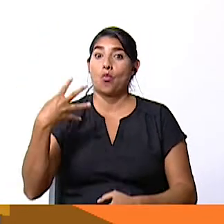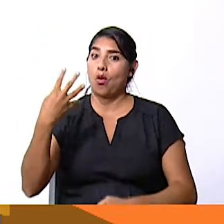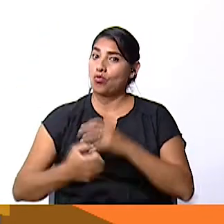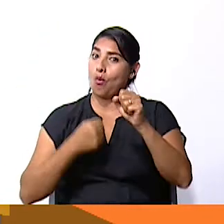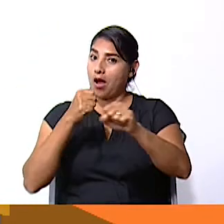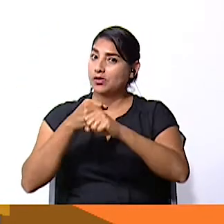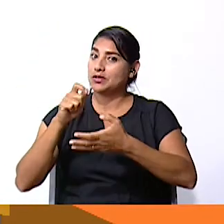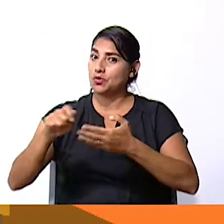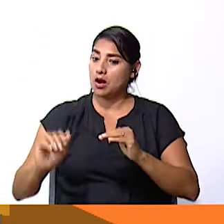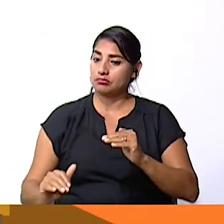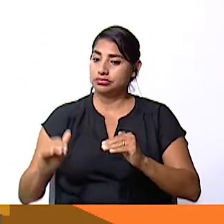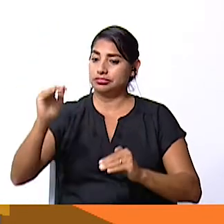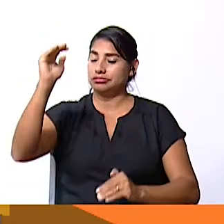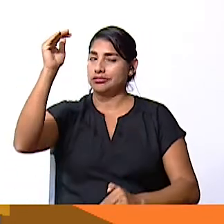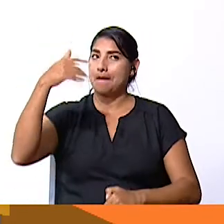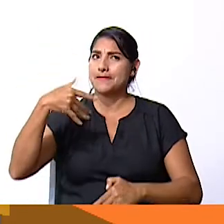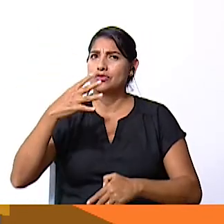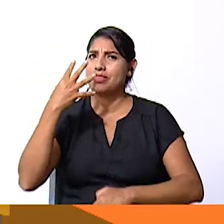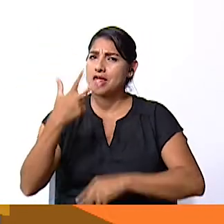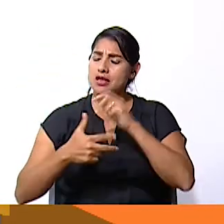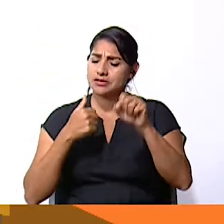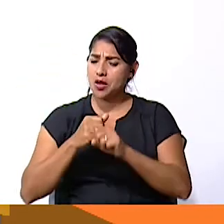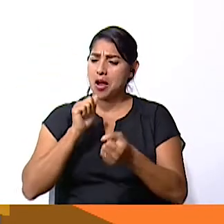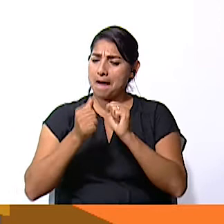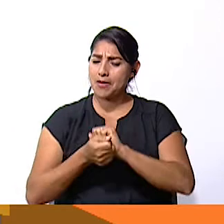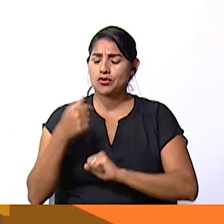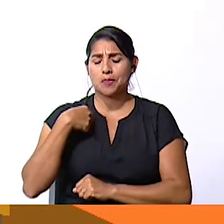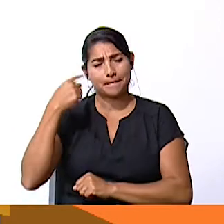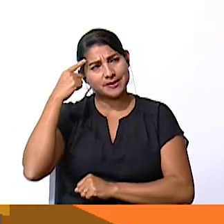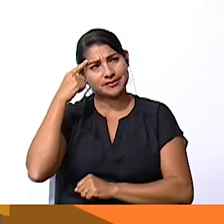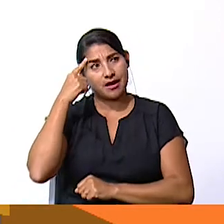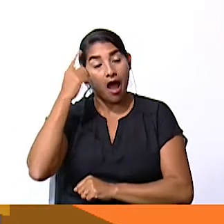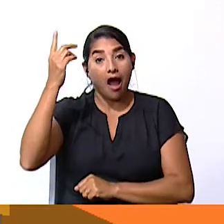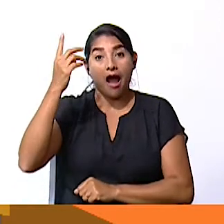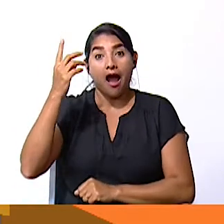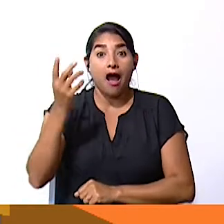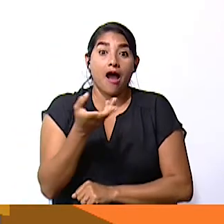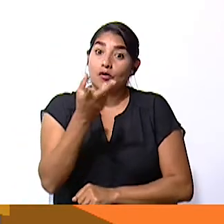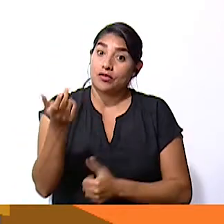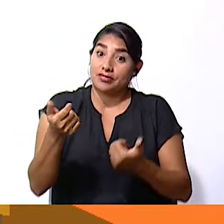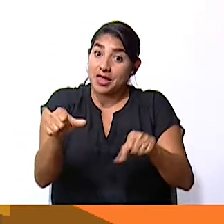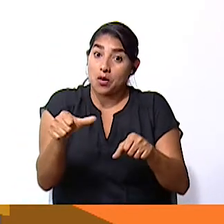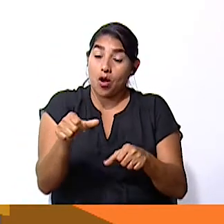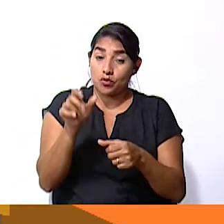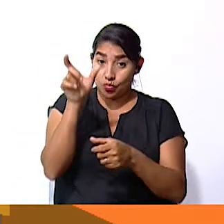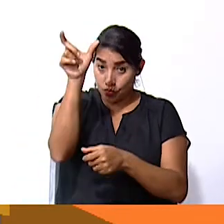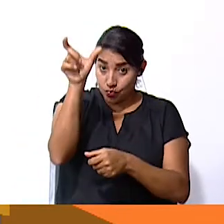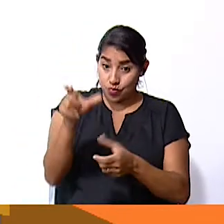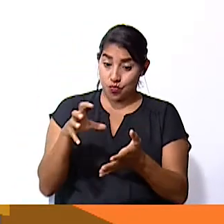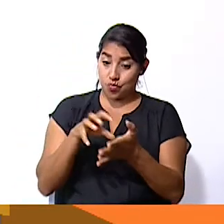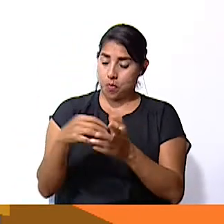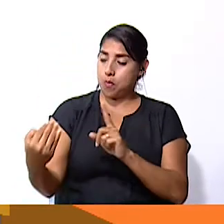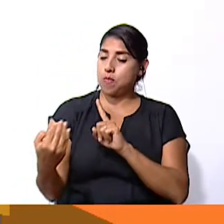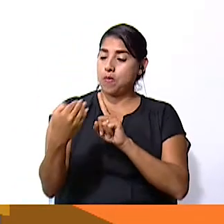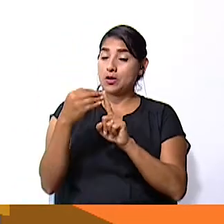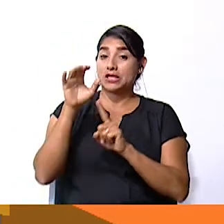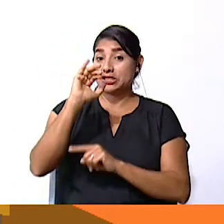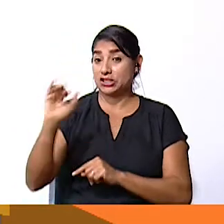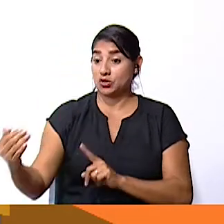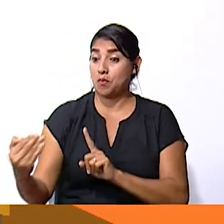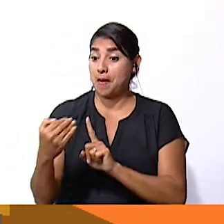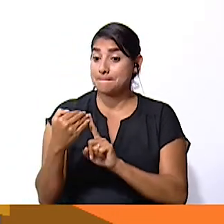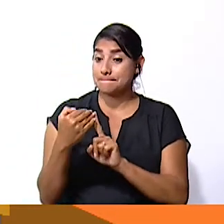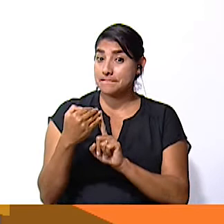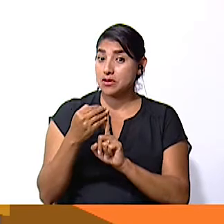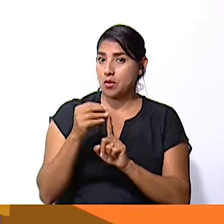año. Entonces se me ocurrió una idea. ¿Qué les parece si leemos juntos ese texto que este niño me envió para